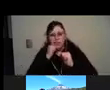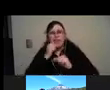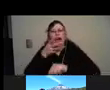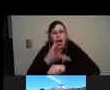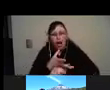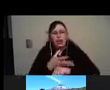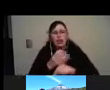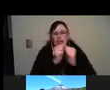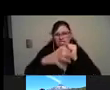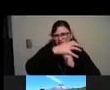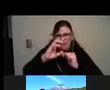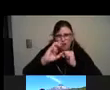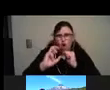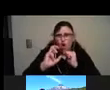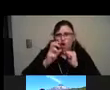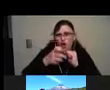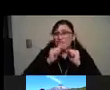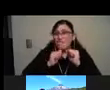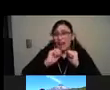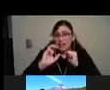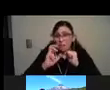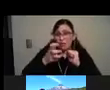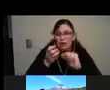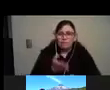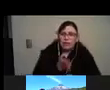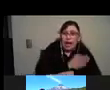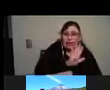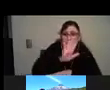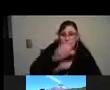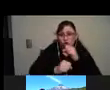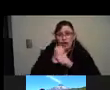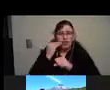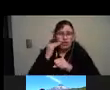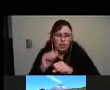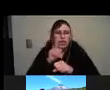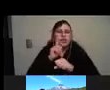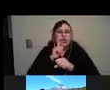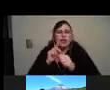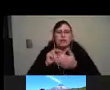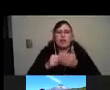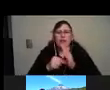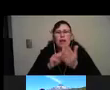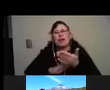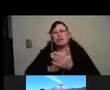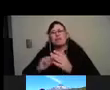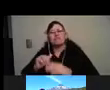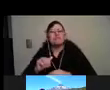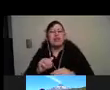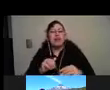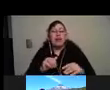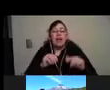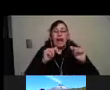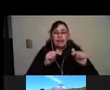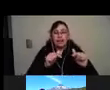inmaduro, ¿ya? Es decir, antes de los 5 años de edad. Si algún niño tiene un accidente a los 6 o 7 años, ya